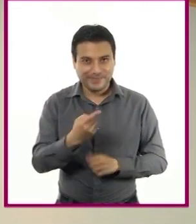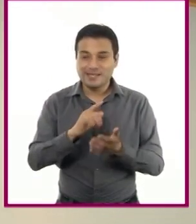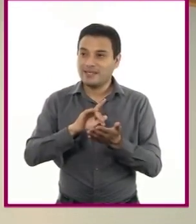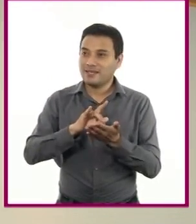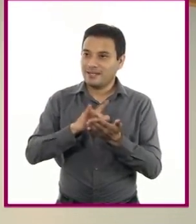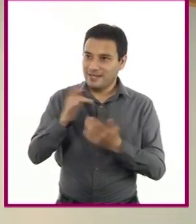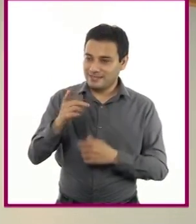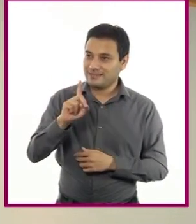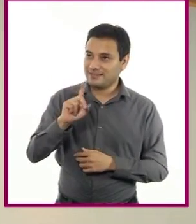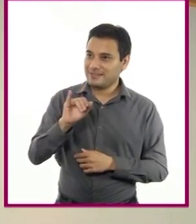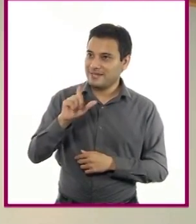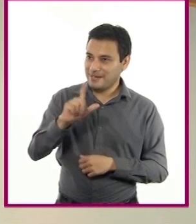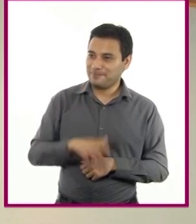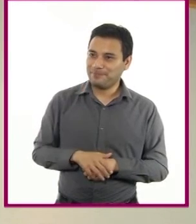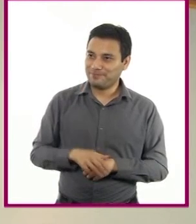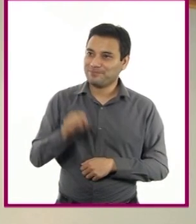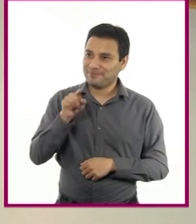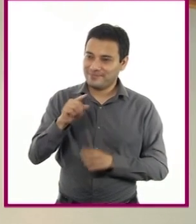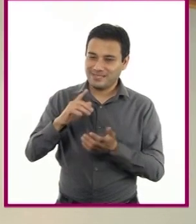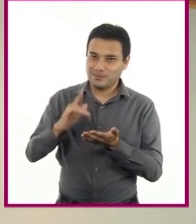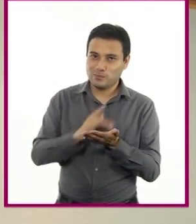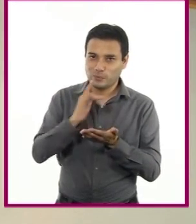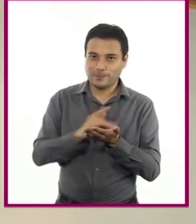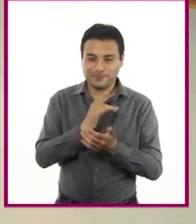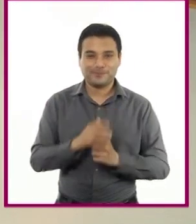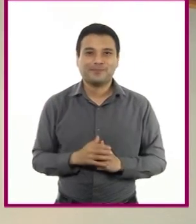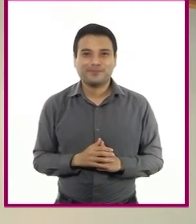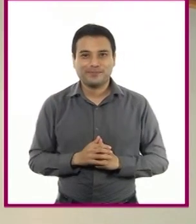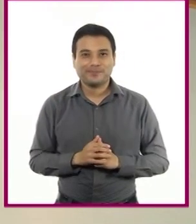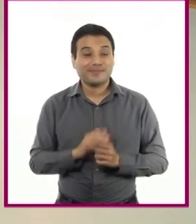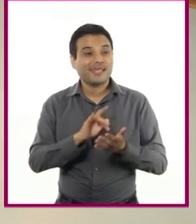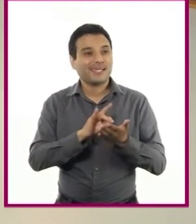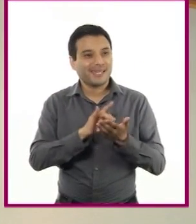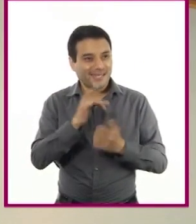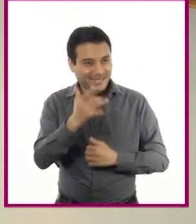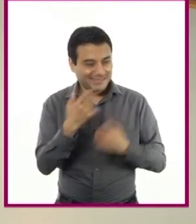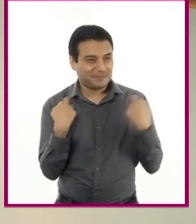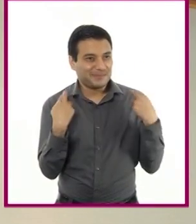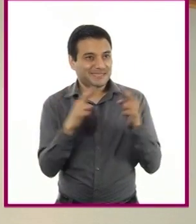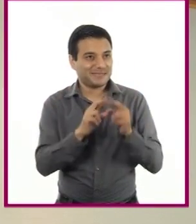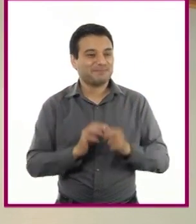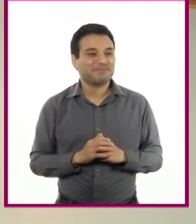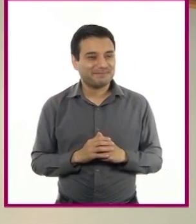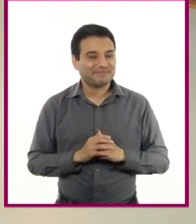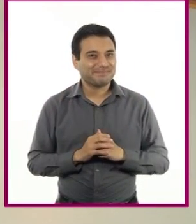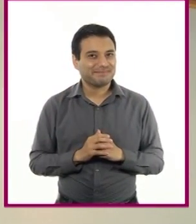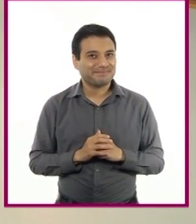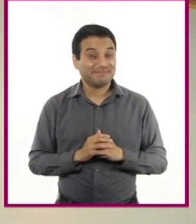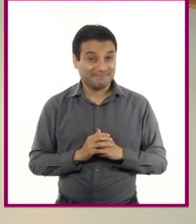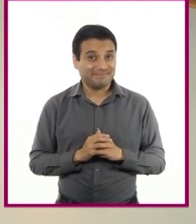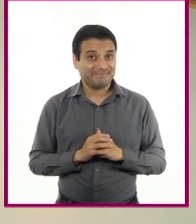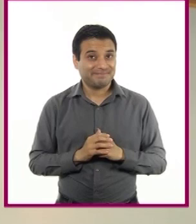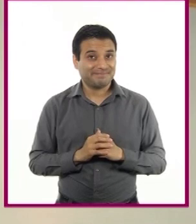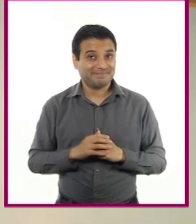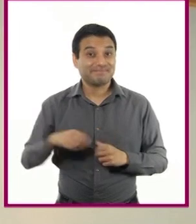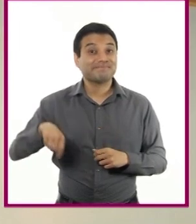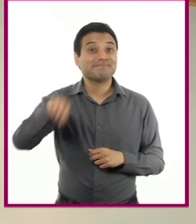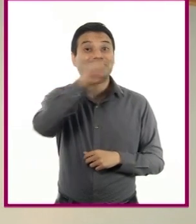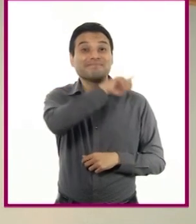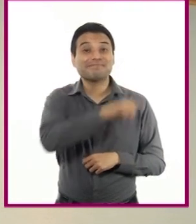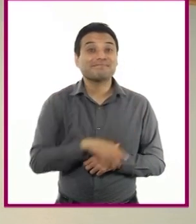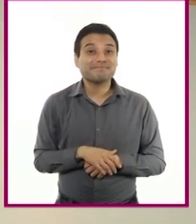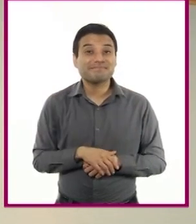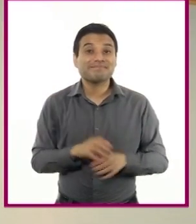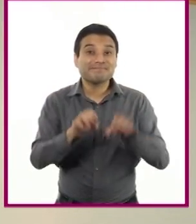a Daniel por su valioso apoyo. Gracias a usted, maestra Elena, y un extensivo reconocimiento a todo el